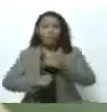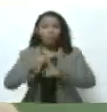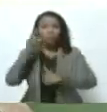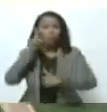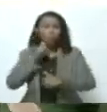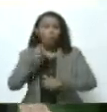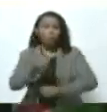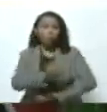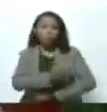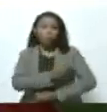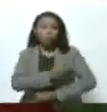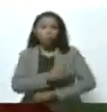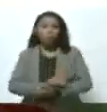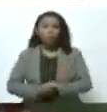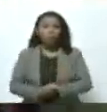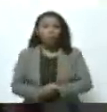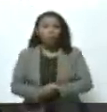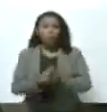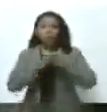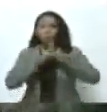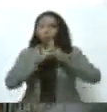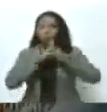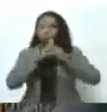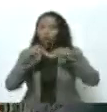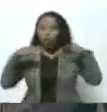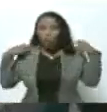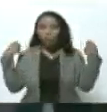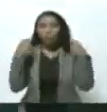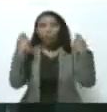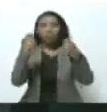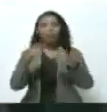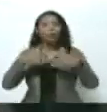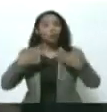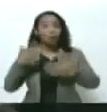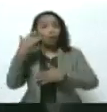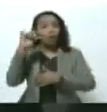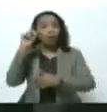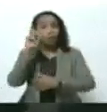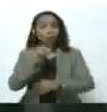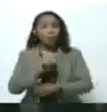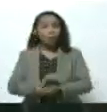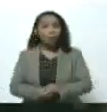Lactancia Materna, todas las promotoras que están también